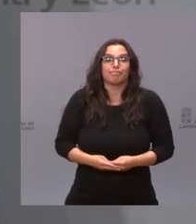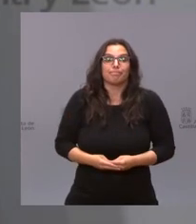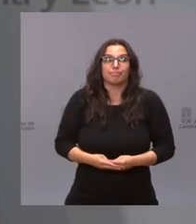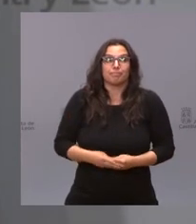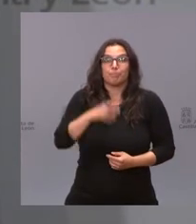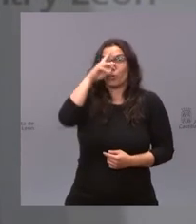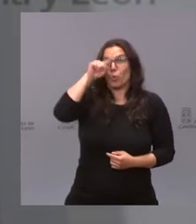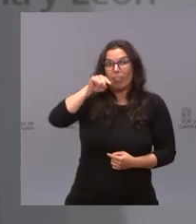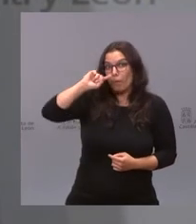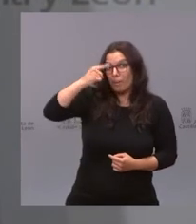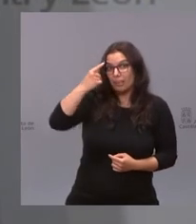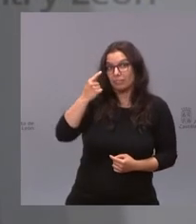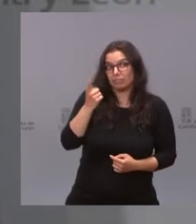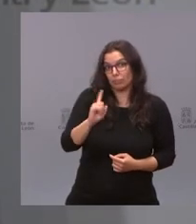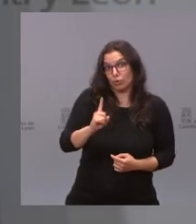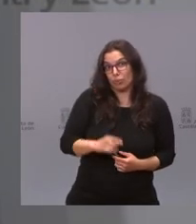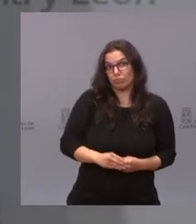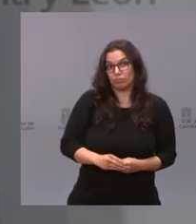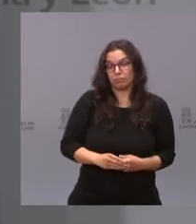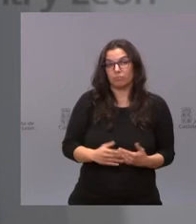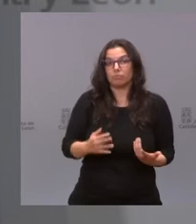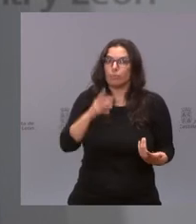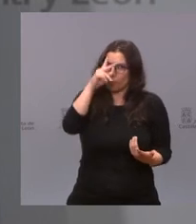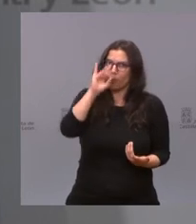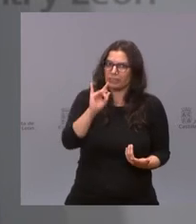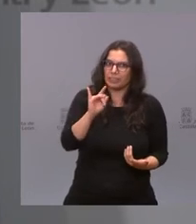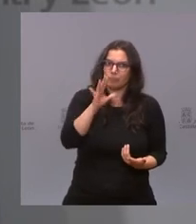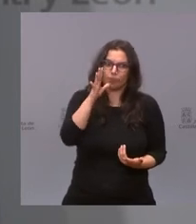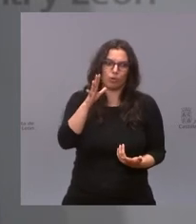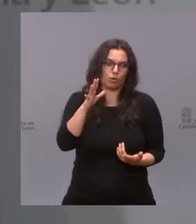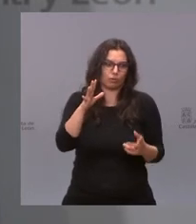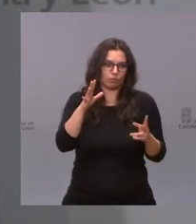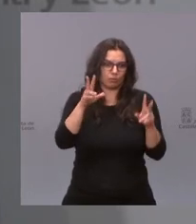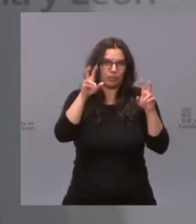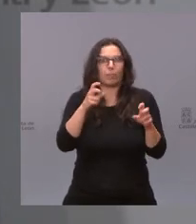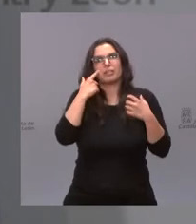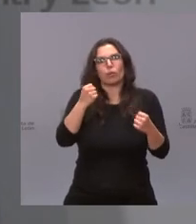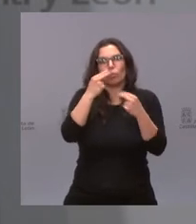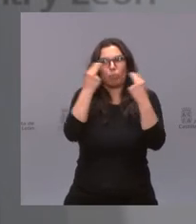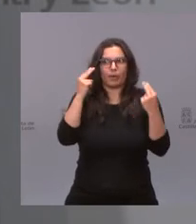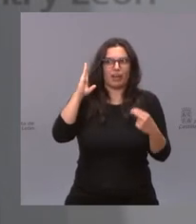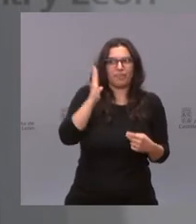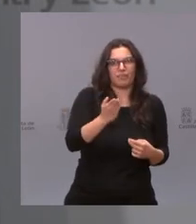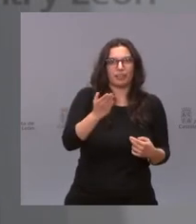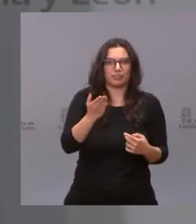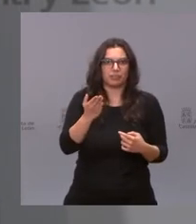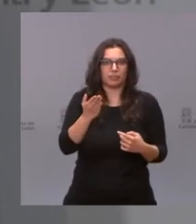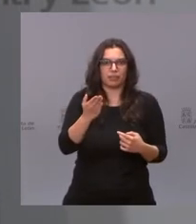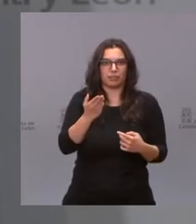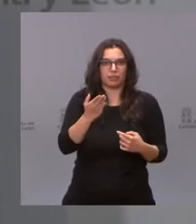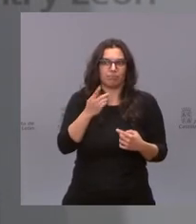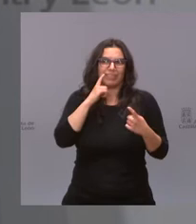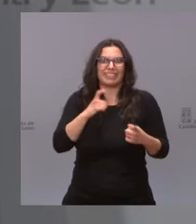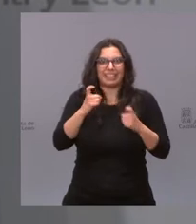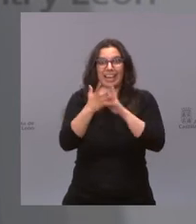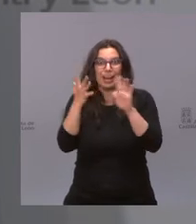principal preocupación, que lo es, porque es una preocupación desde el punto de vista de la salud pública, vacunar lo más rápidamente posible,